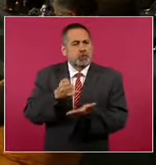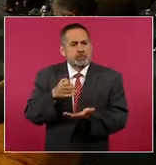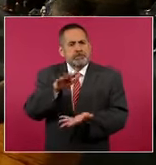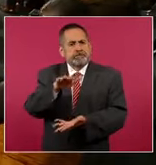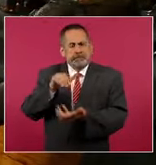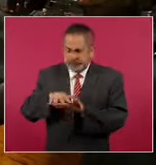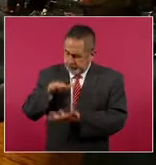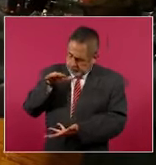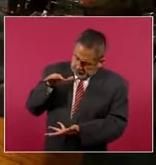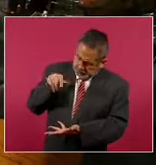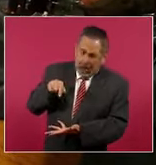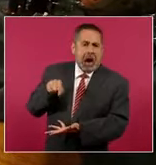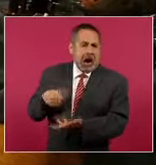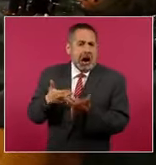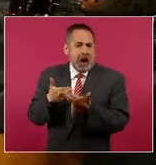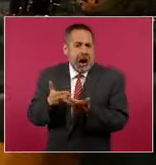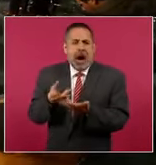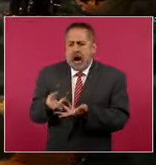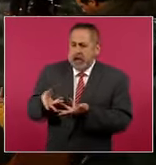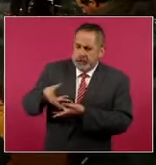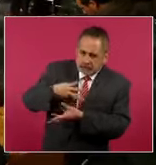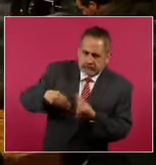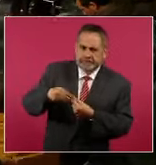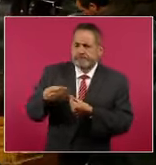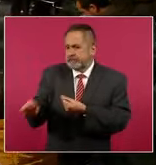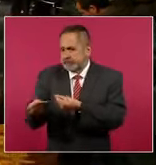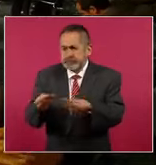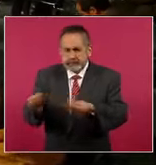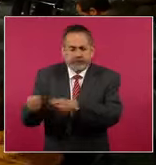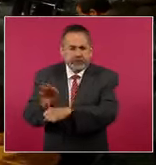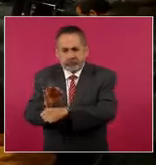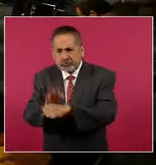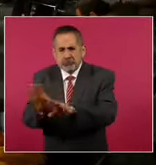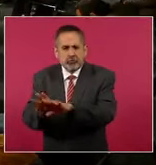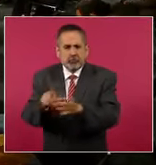además de que se pague el impuesto, para usar un servicio hay que pagar